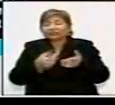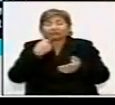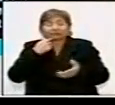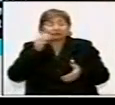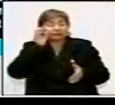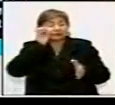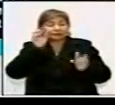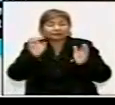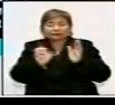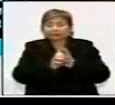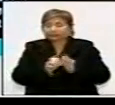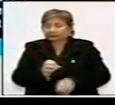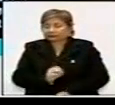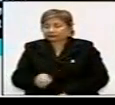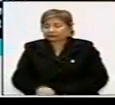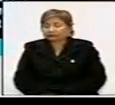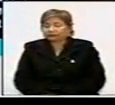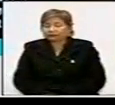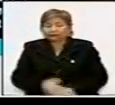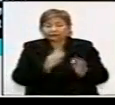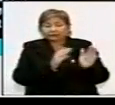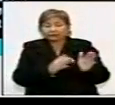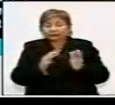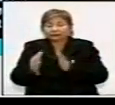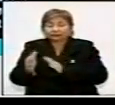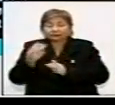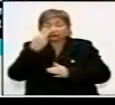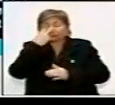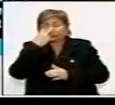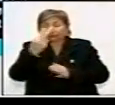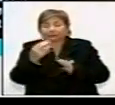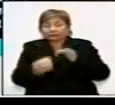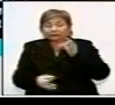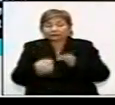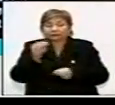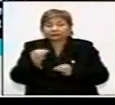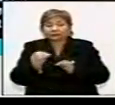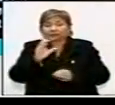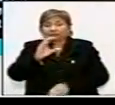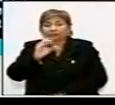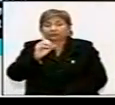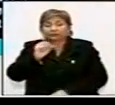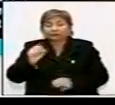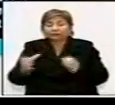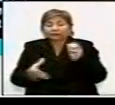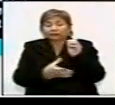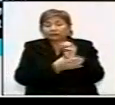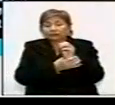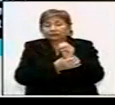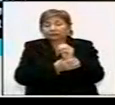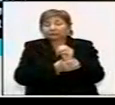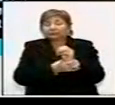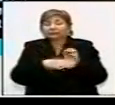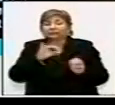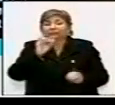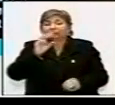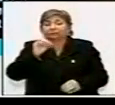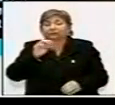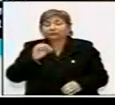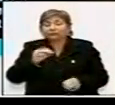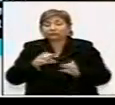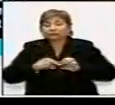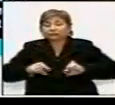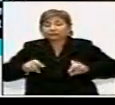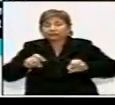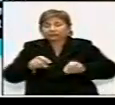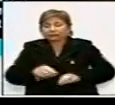la inmunidad de acuerdo al proceso para que lo vea el tribunal constitucional y también de arresto estamos hablando del tema de la inmunidad parlamentaria